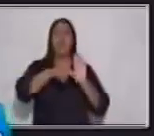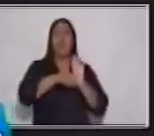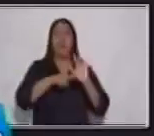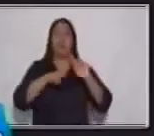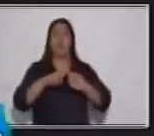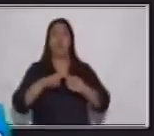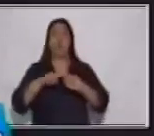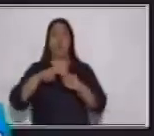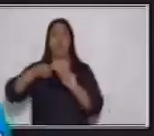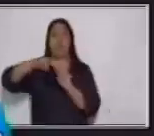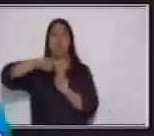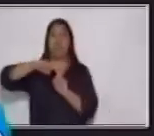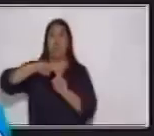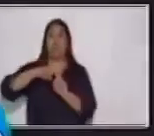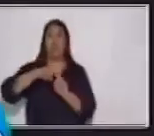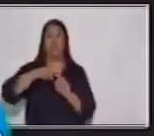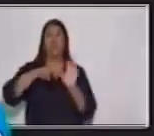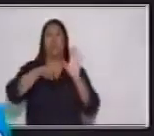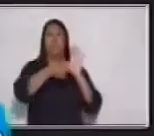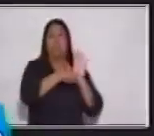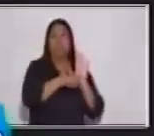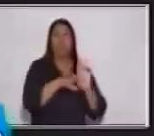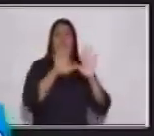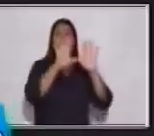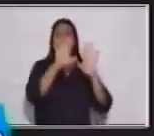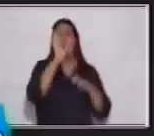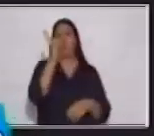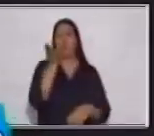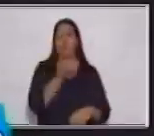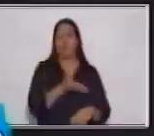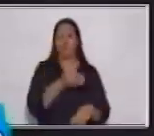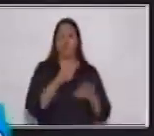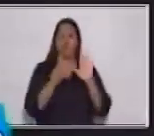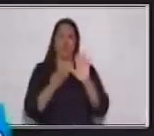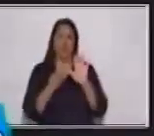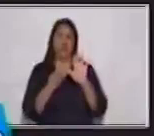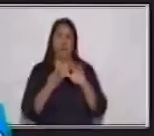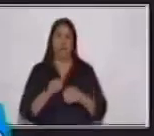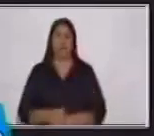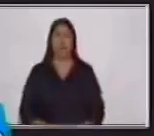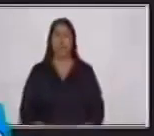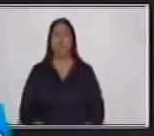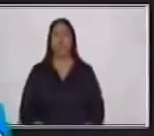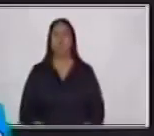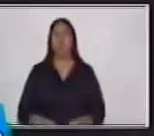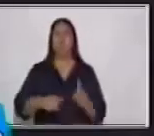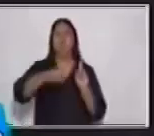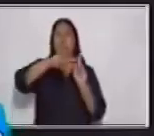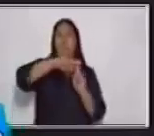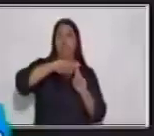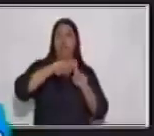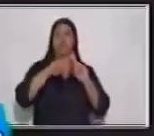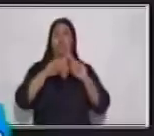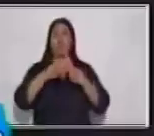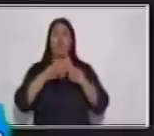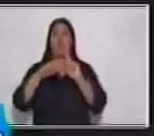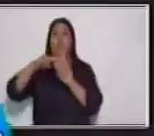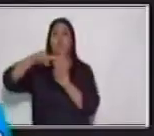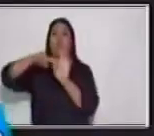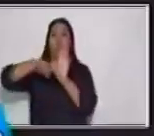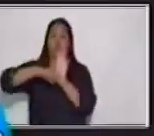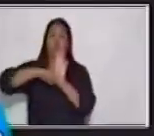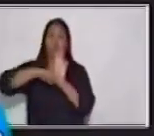1, 10, dividido 3 por 2, 6. Más por menos, menos,